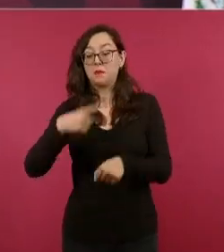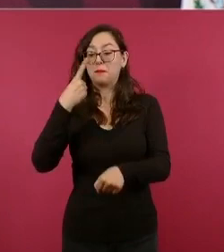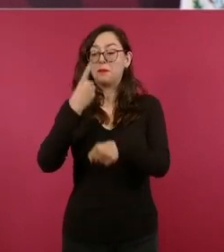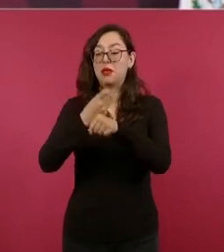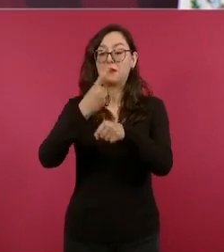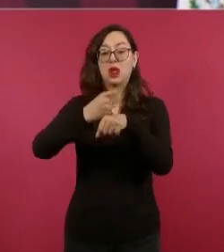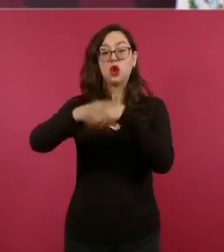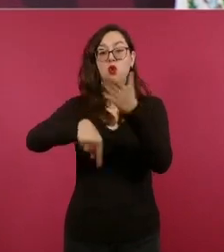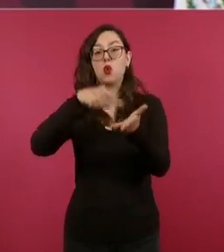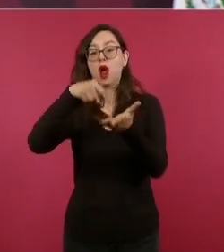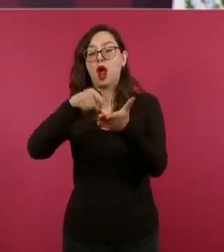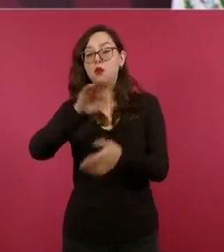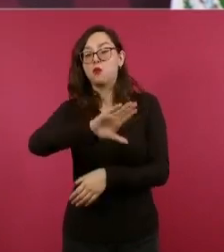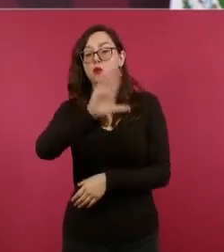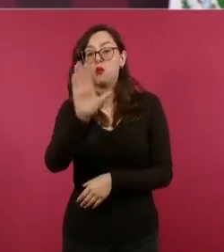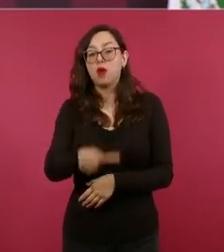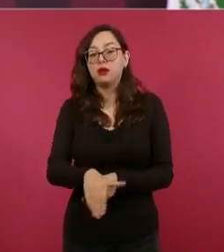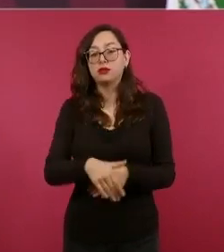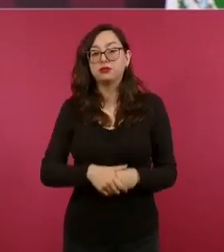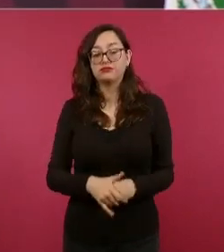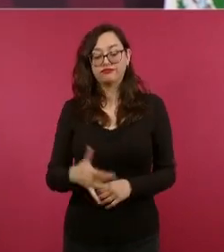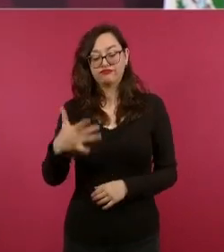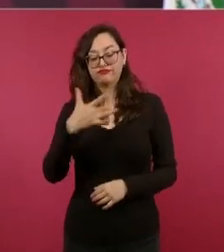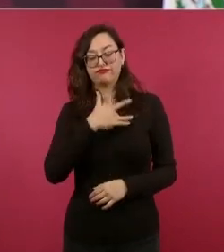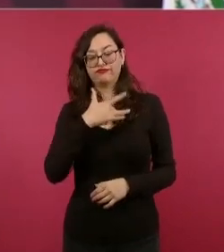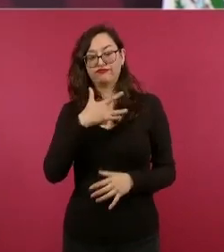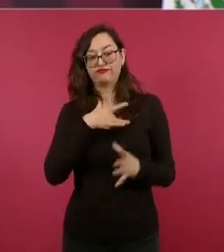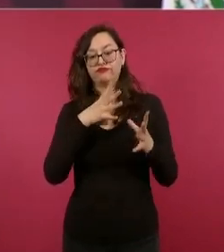Entonces, pues nos toca curar,